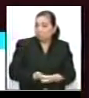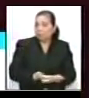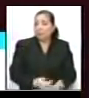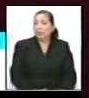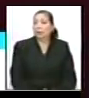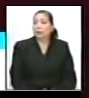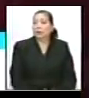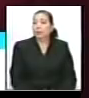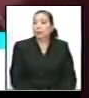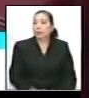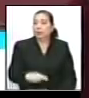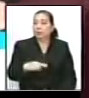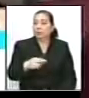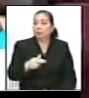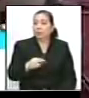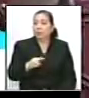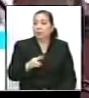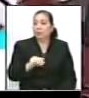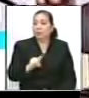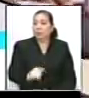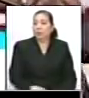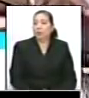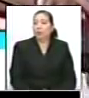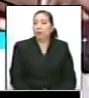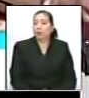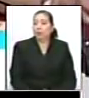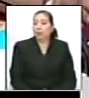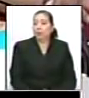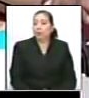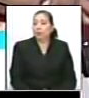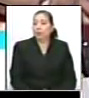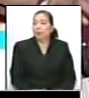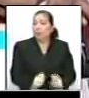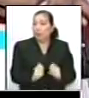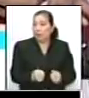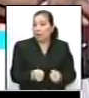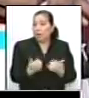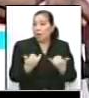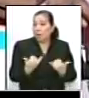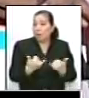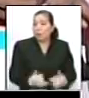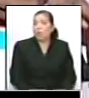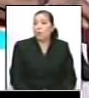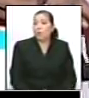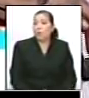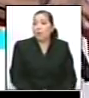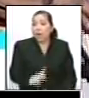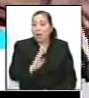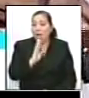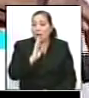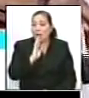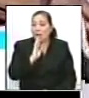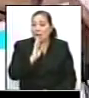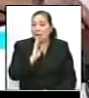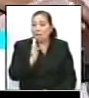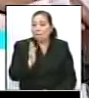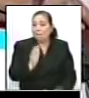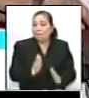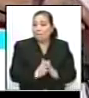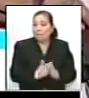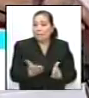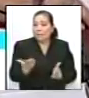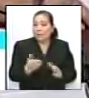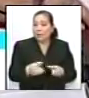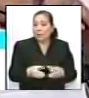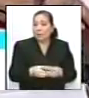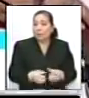del congresista Mamani respecto a dar hoy su declaración en esta comisión, manifestación en esta